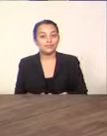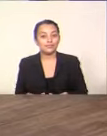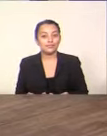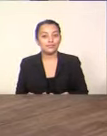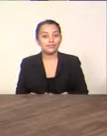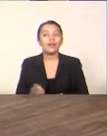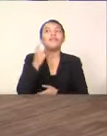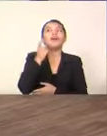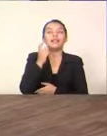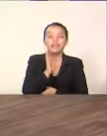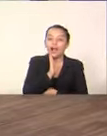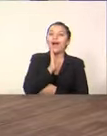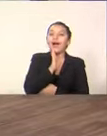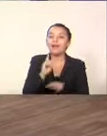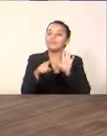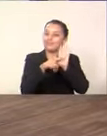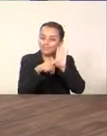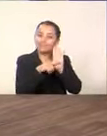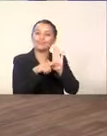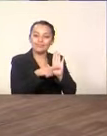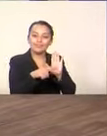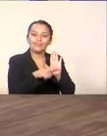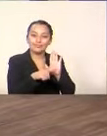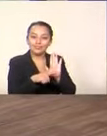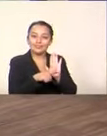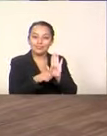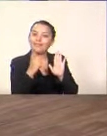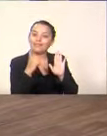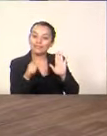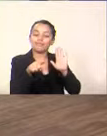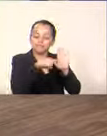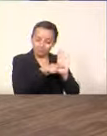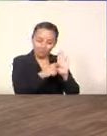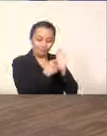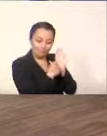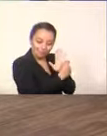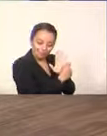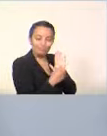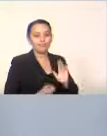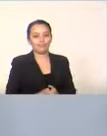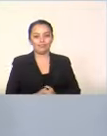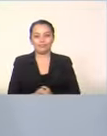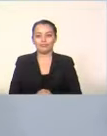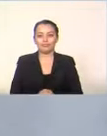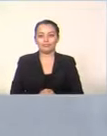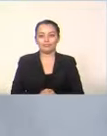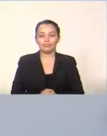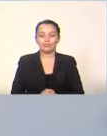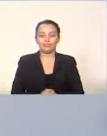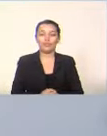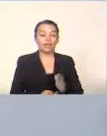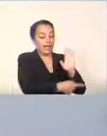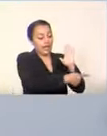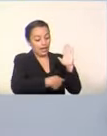Estamos en la resta. Nos hace falta el signo de la resta. ¿Cuál es? El signo menos y la línea. Muy bien, la línea bajo la cual vamos a